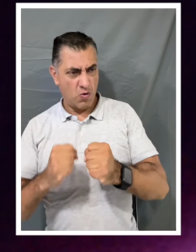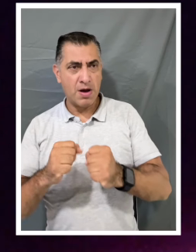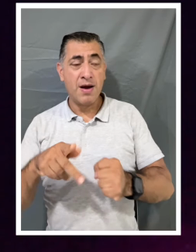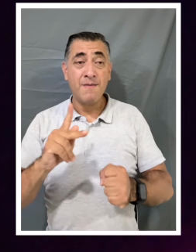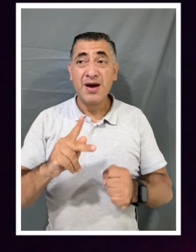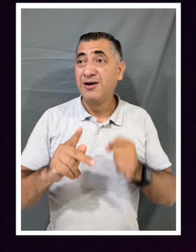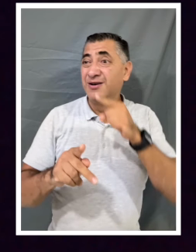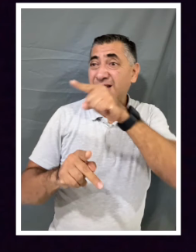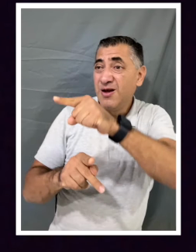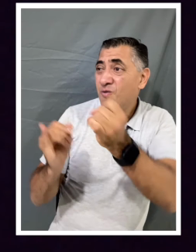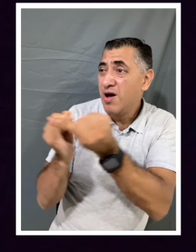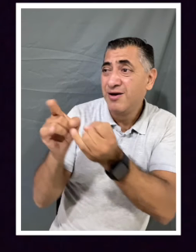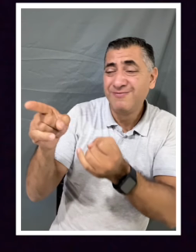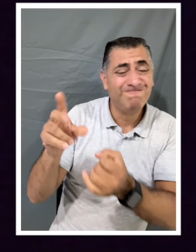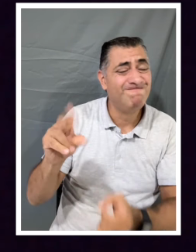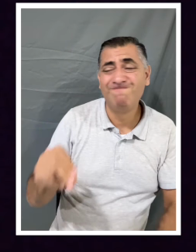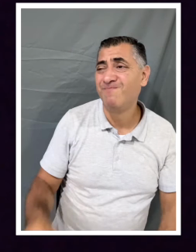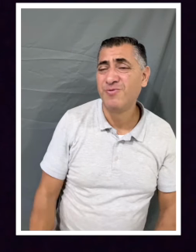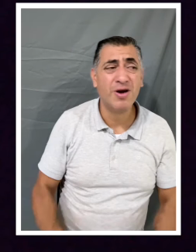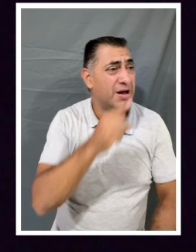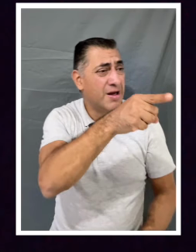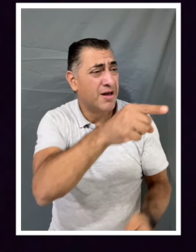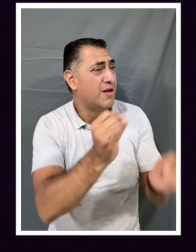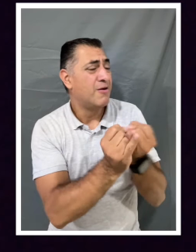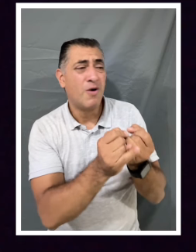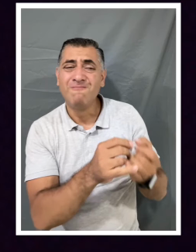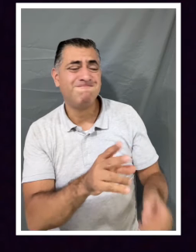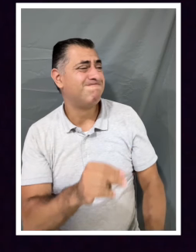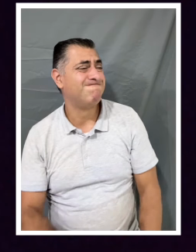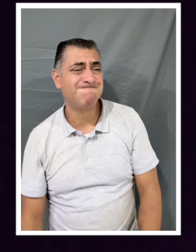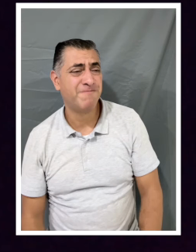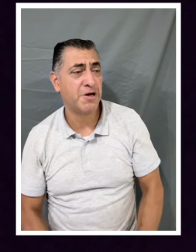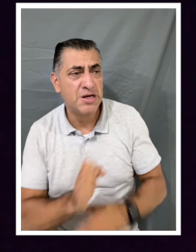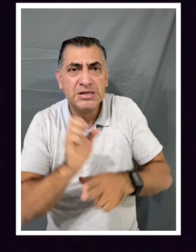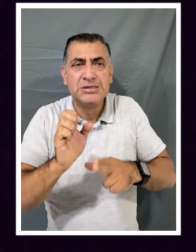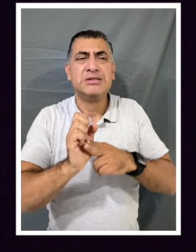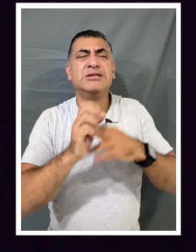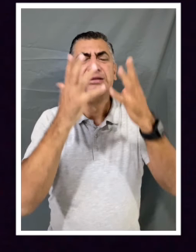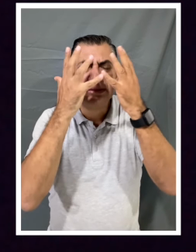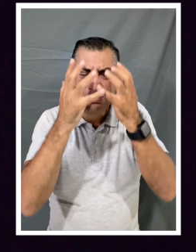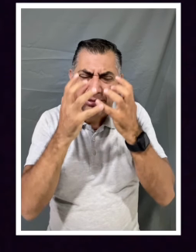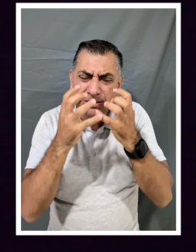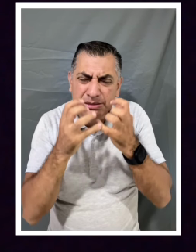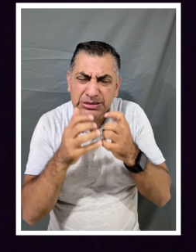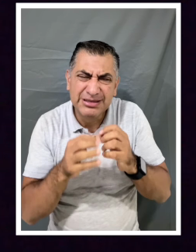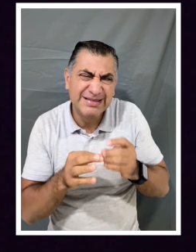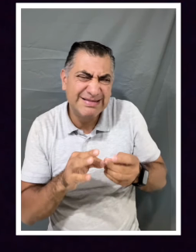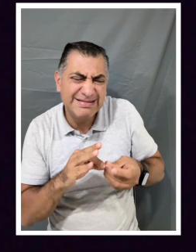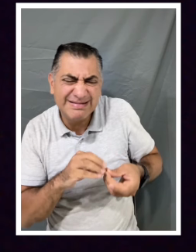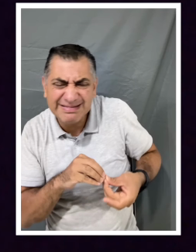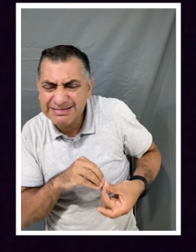fuertes pero decían Sí pero no lo tengo como el de este artista o no lo tengo como el de este influencer y empezaba a generar pues cosas no